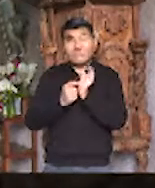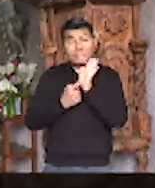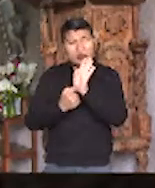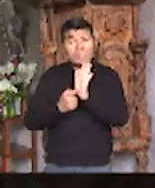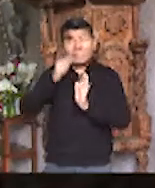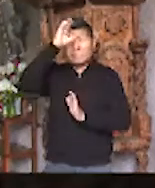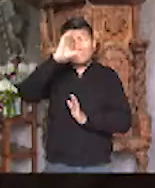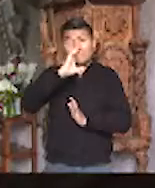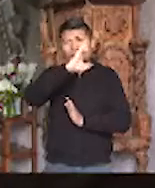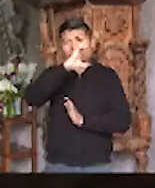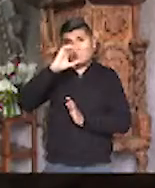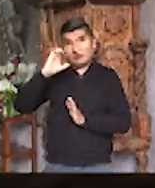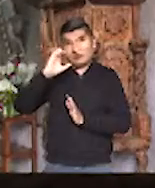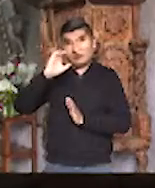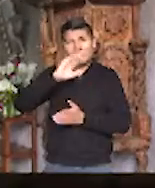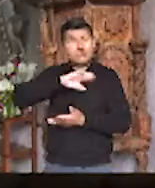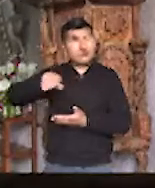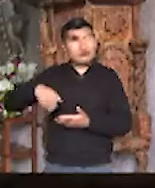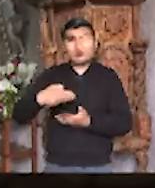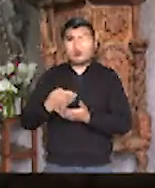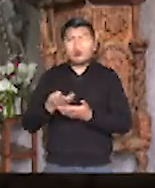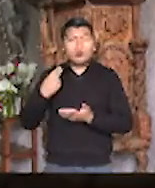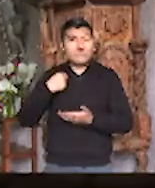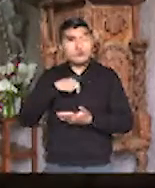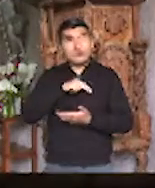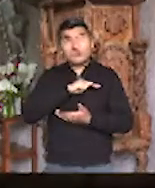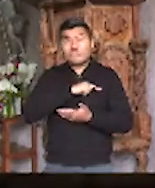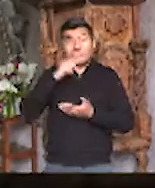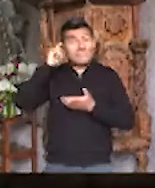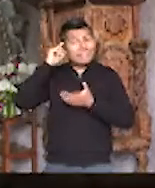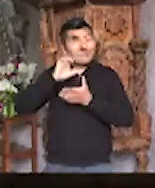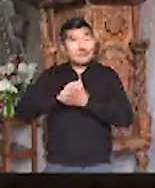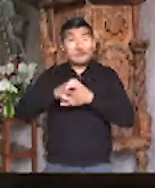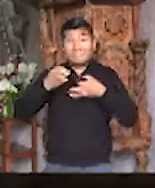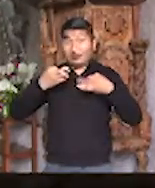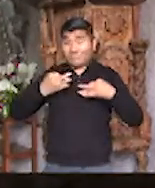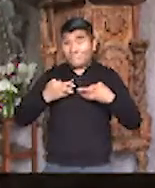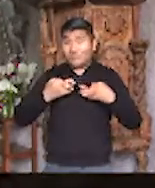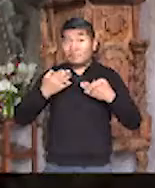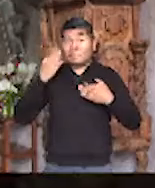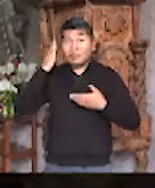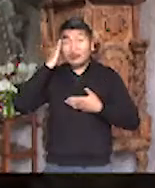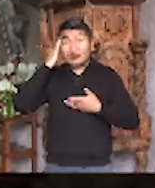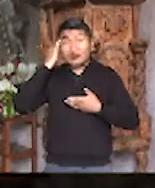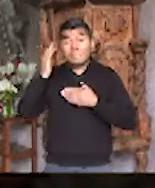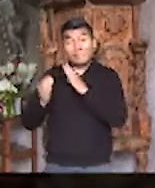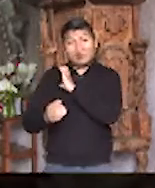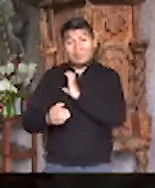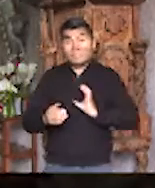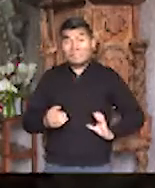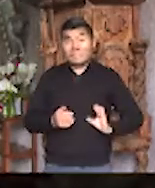cruz y todos nosotros creyentes sabemos que cristo